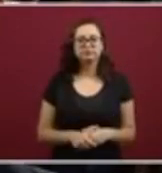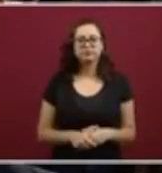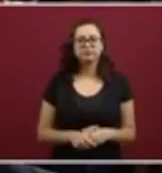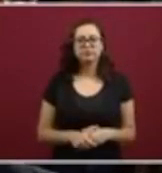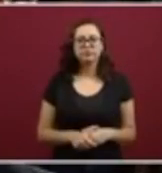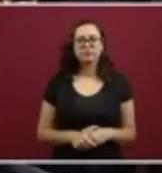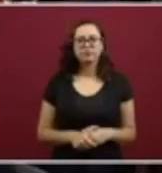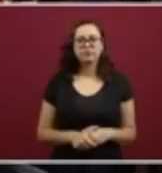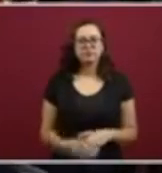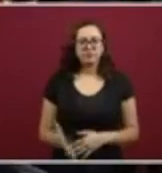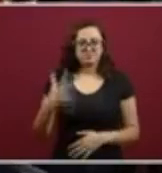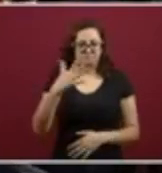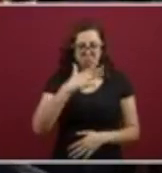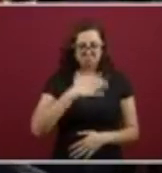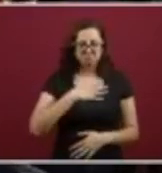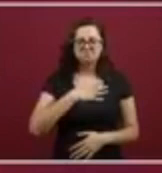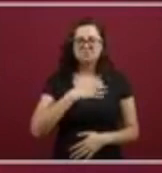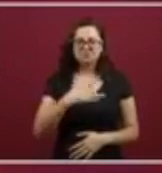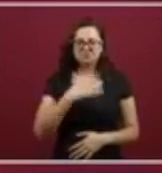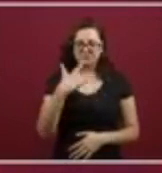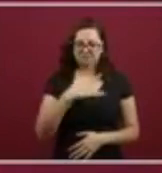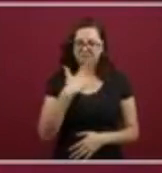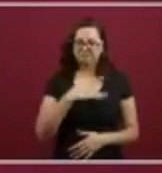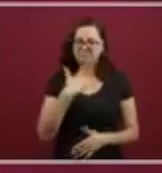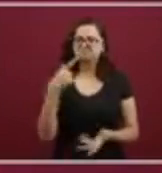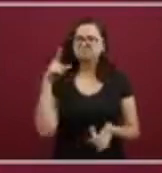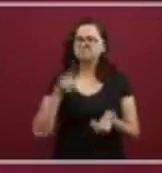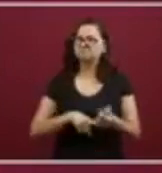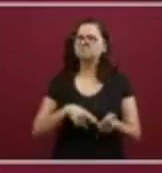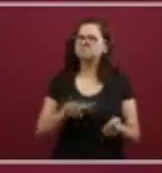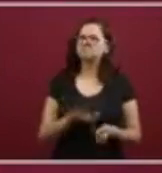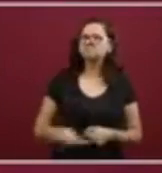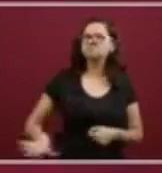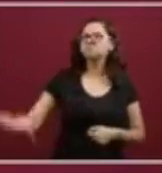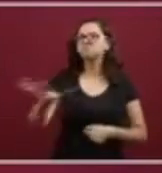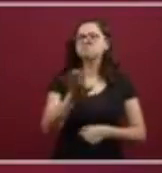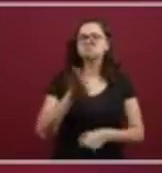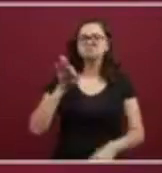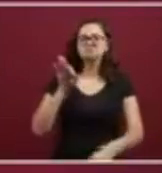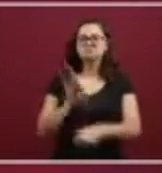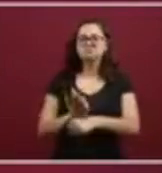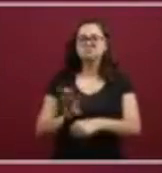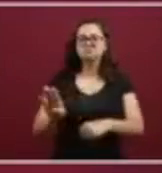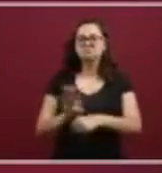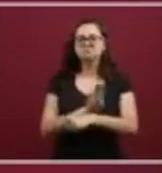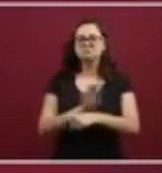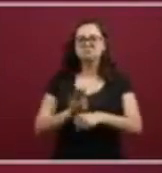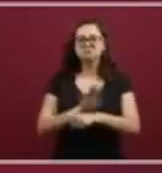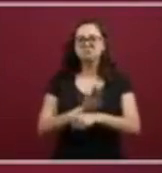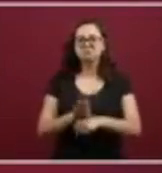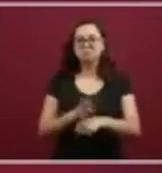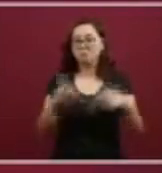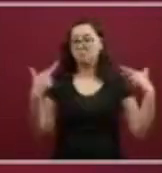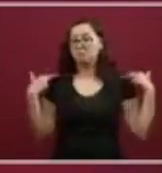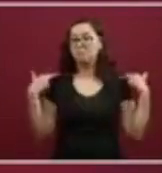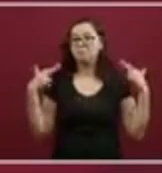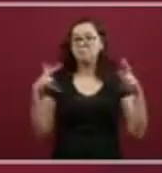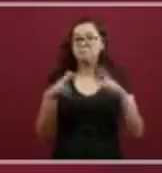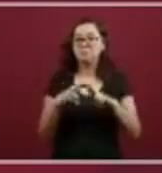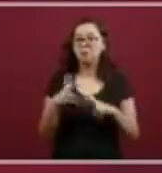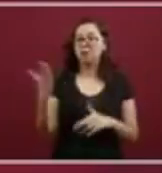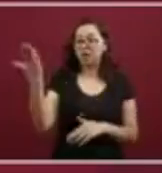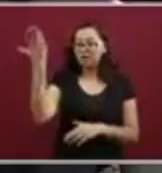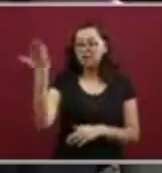desarrollar mi vocación en favor de los demás, un maestro de civismo que